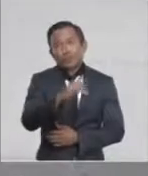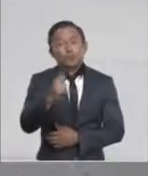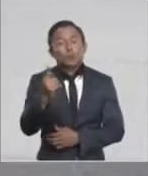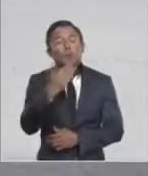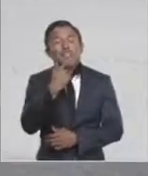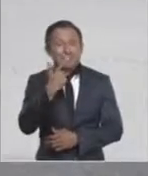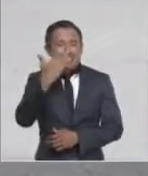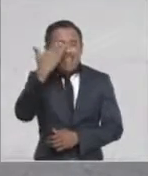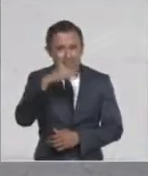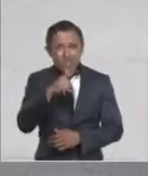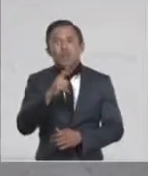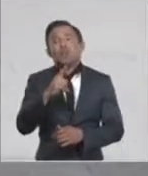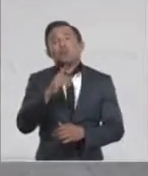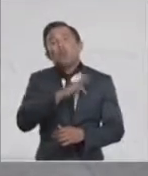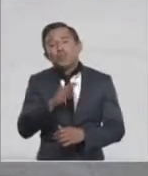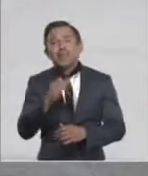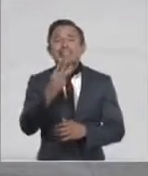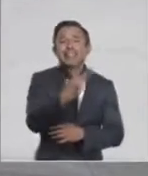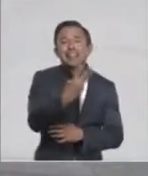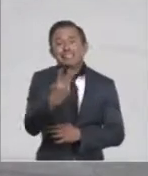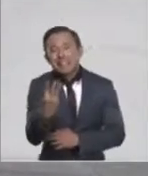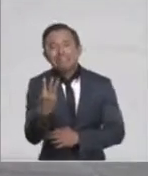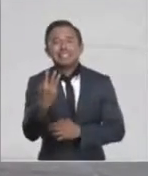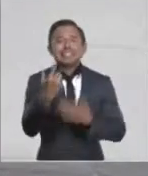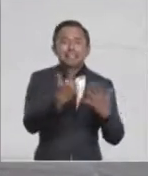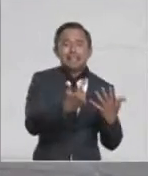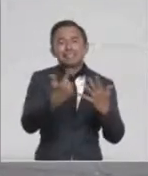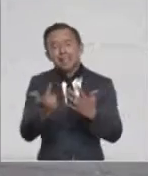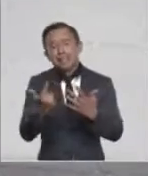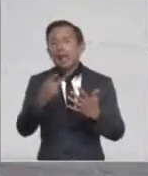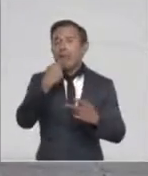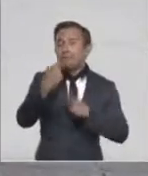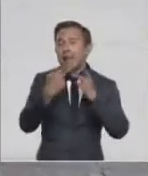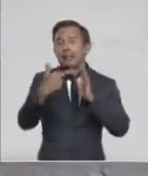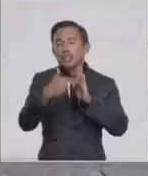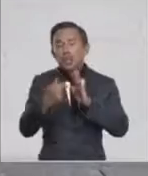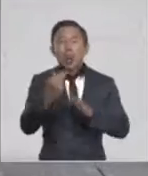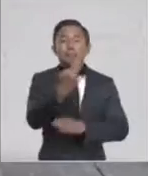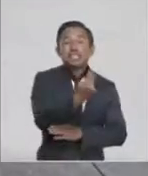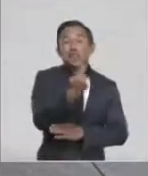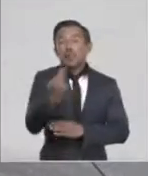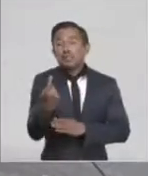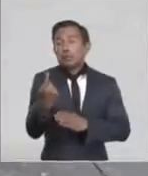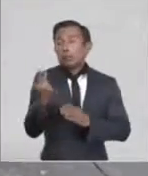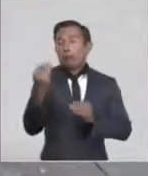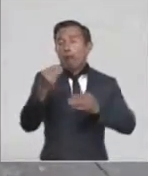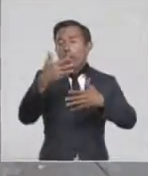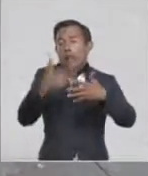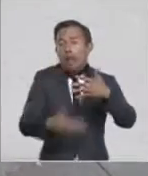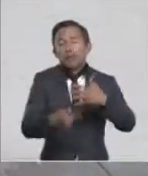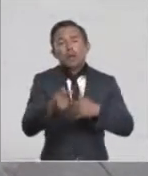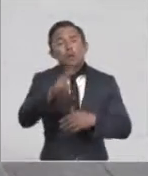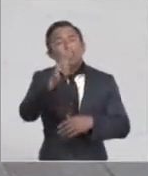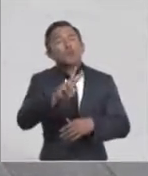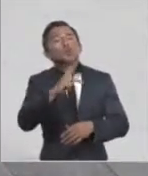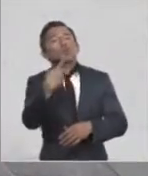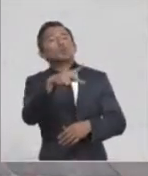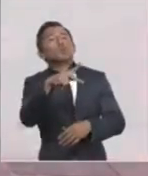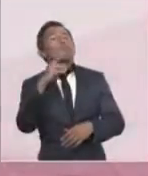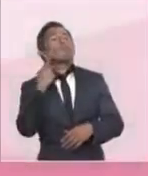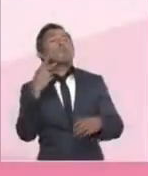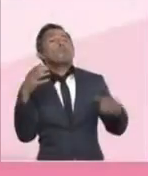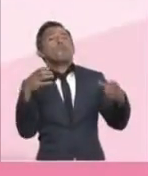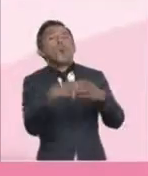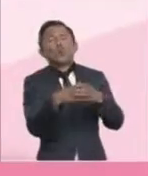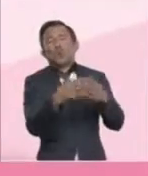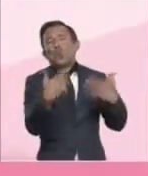Pero tus 3 de 3... El fortalecimiento de las instituciones de seguridad pública, específicamente a las policías, fue el común acuerdo al que llegaron los 5